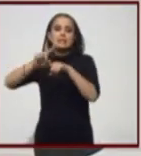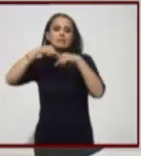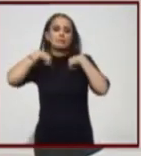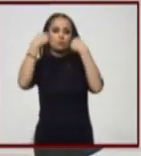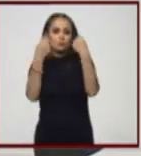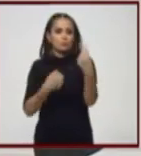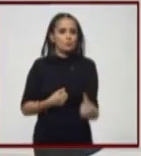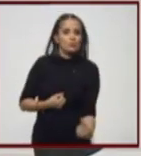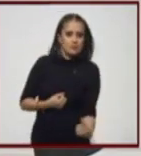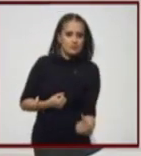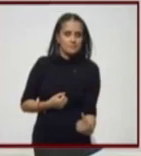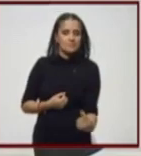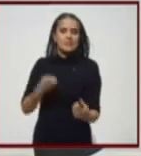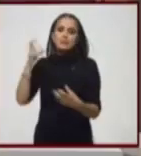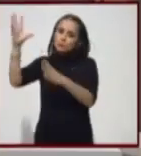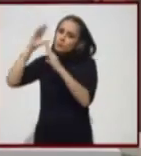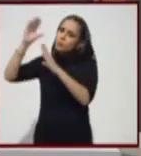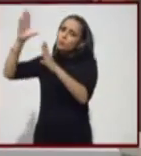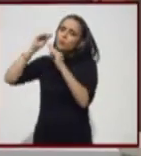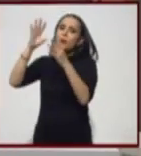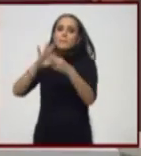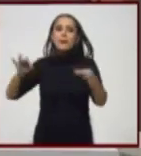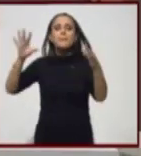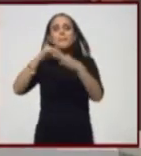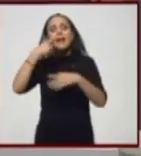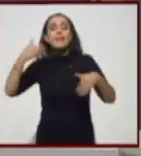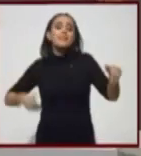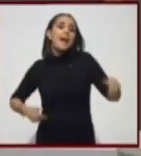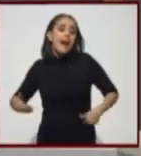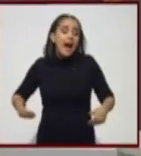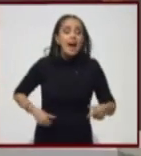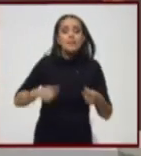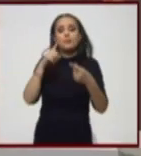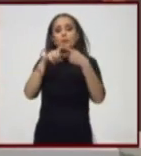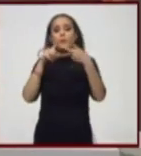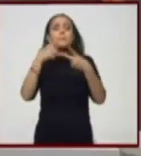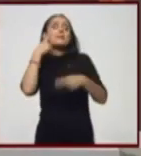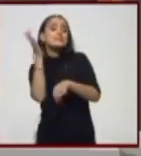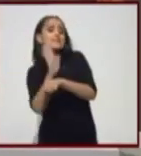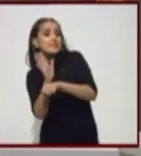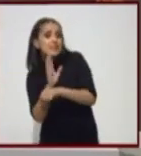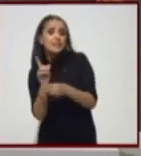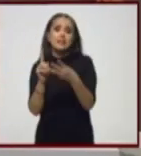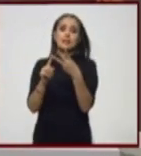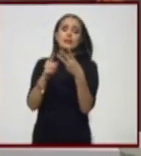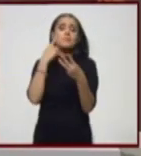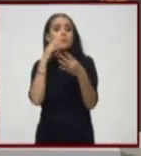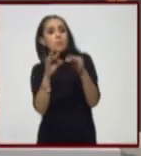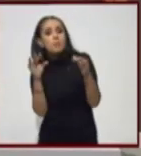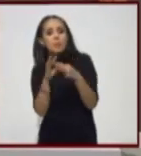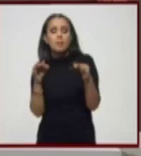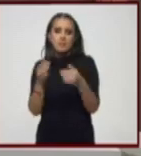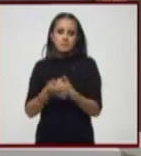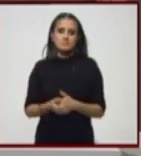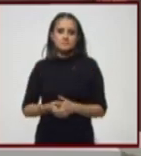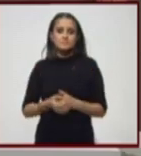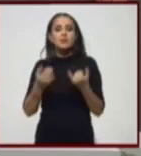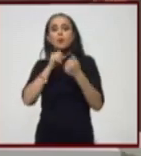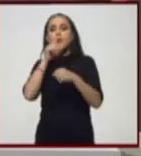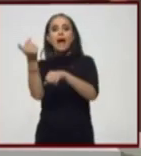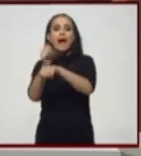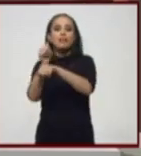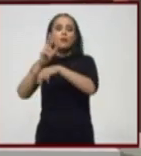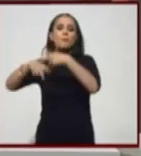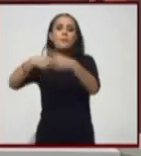pues me dieron hablando todo el tiempo de teatro hablando de cine hablando de maestro requirió a comer a tu casa